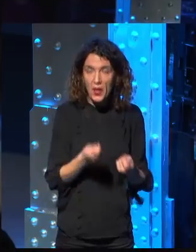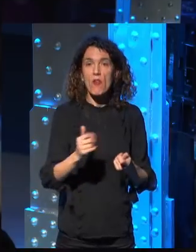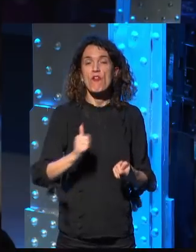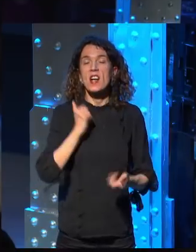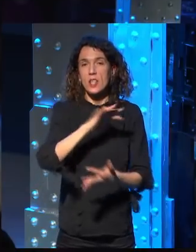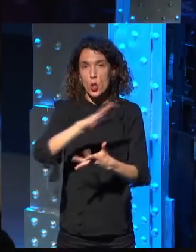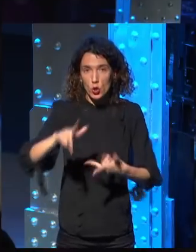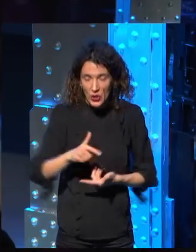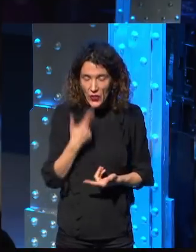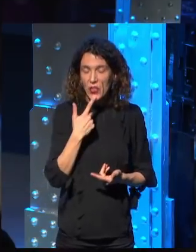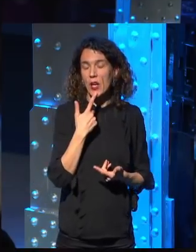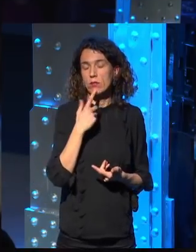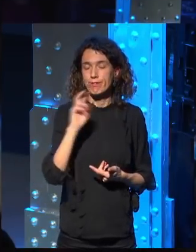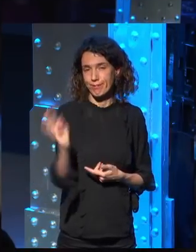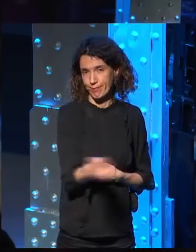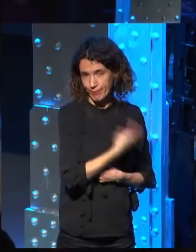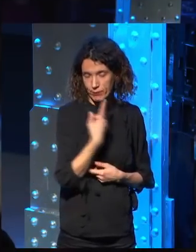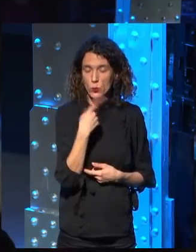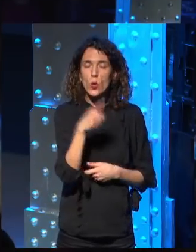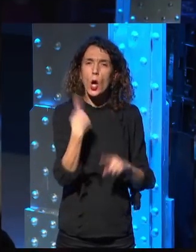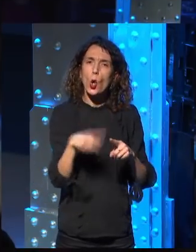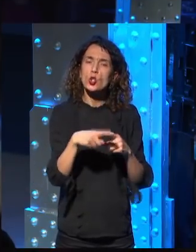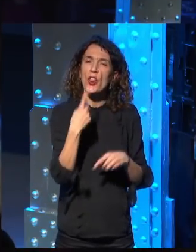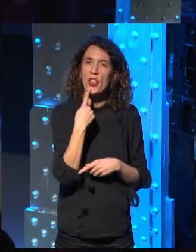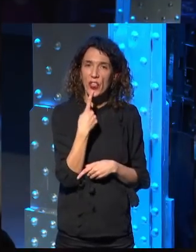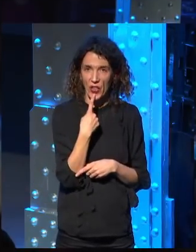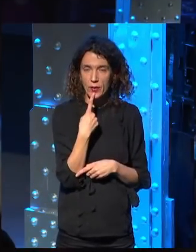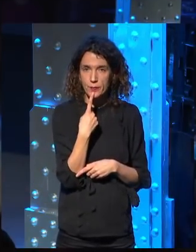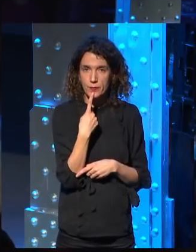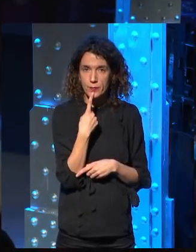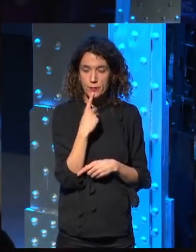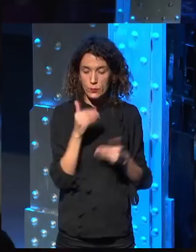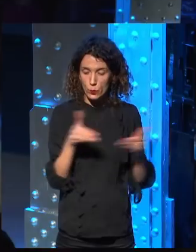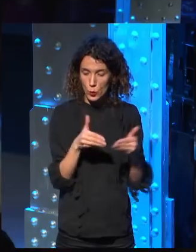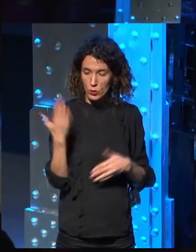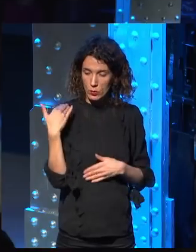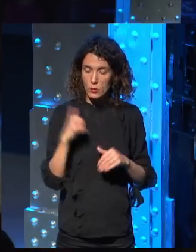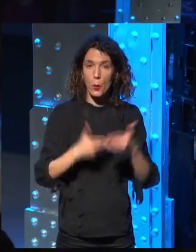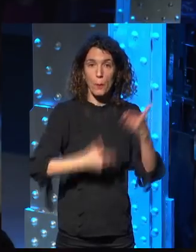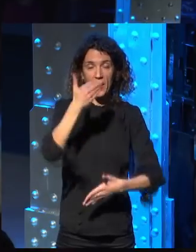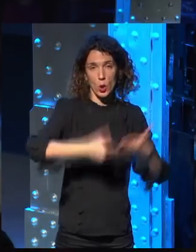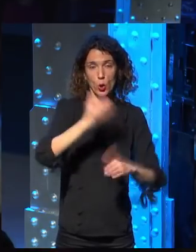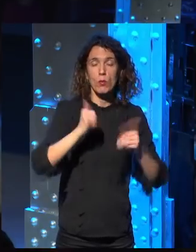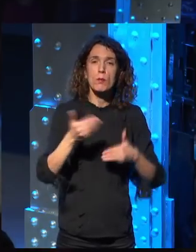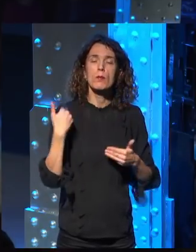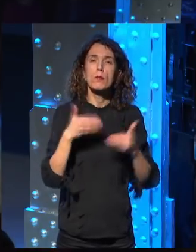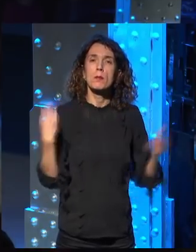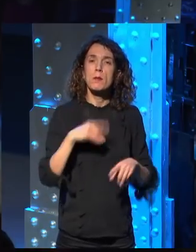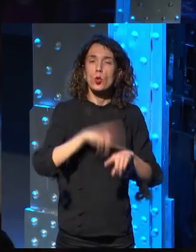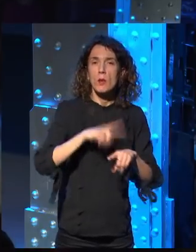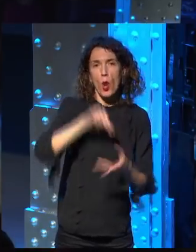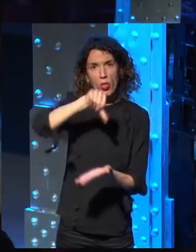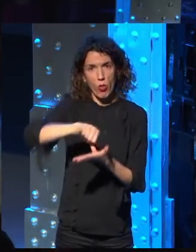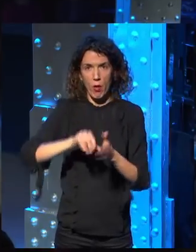falsa noticia, de todo esto, hay una cosa que dice, cuando empezaron los periódicos empiezan al mismo tiempo que la